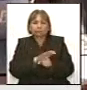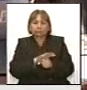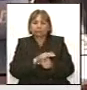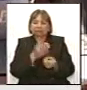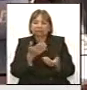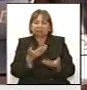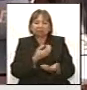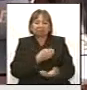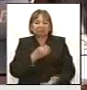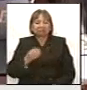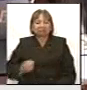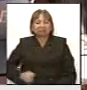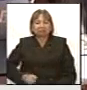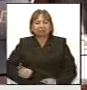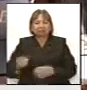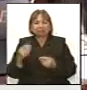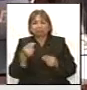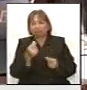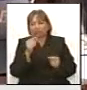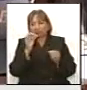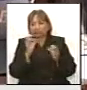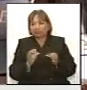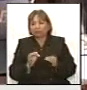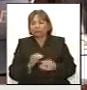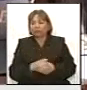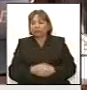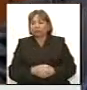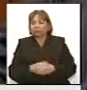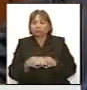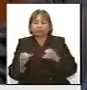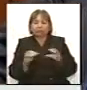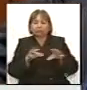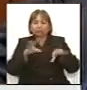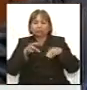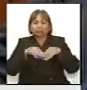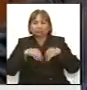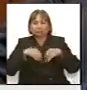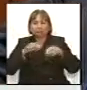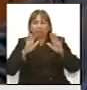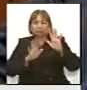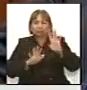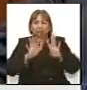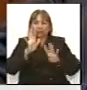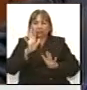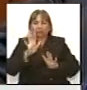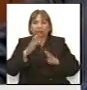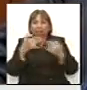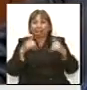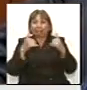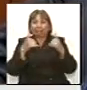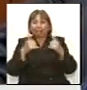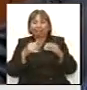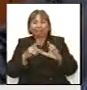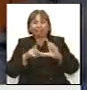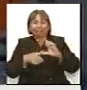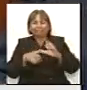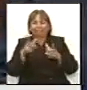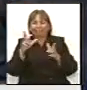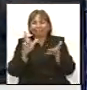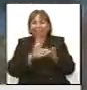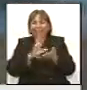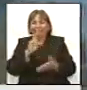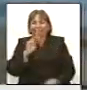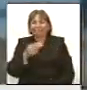que permitan la realización ágil y oportuna para el adecuado cumplimiento de los 19 Juegos Panamericanos Lima